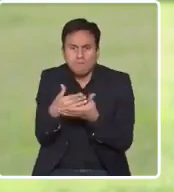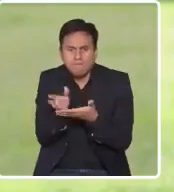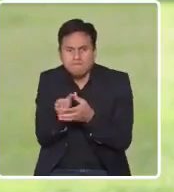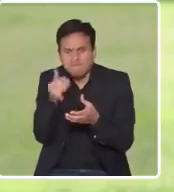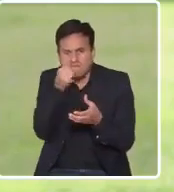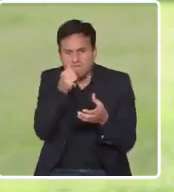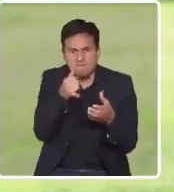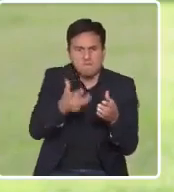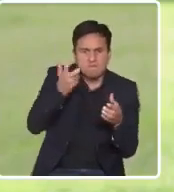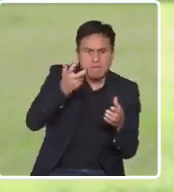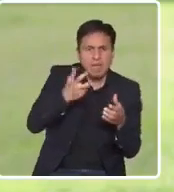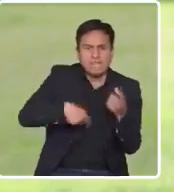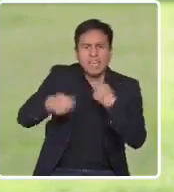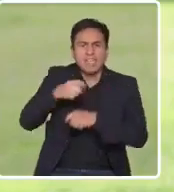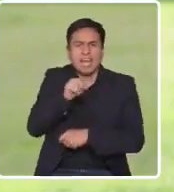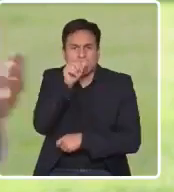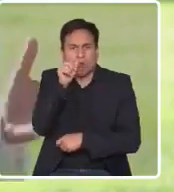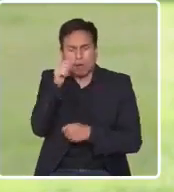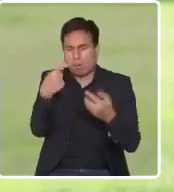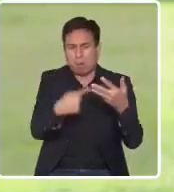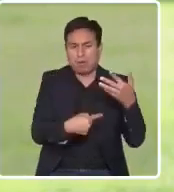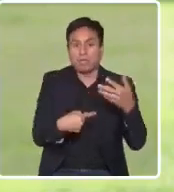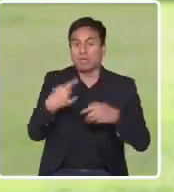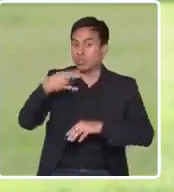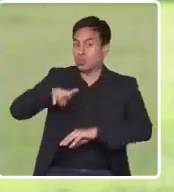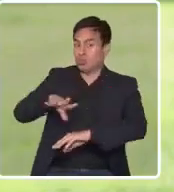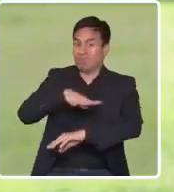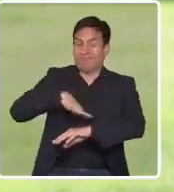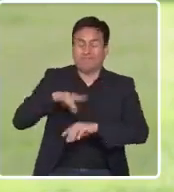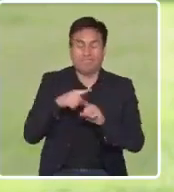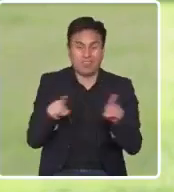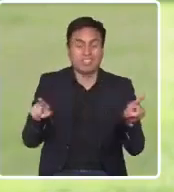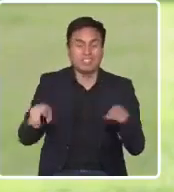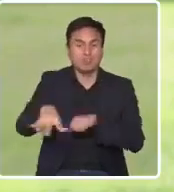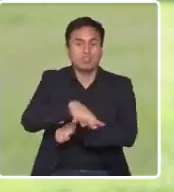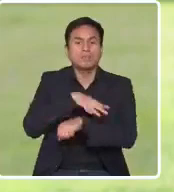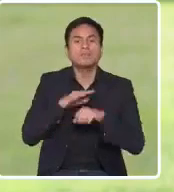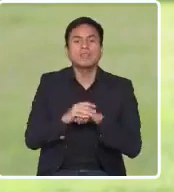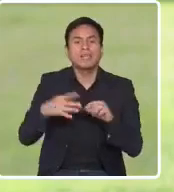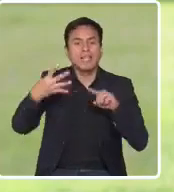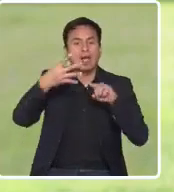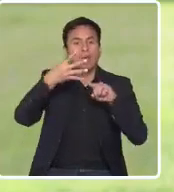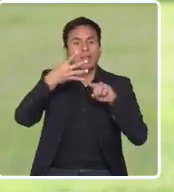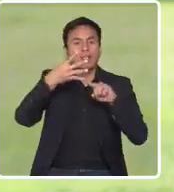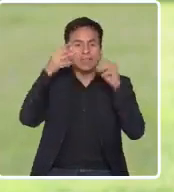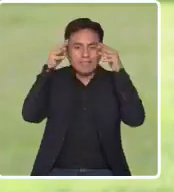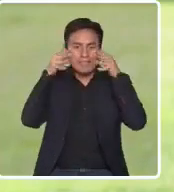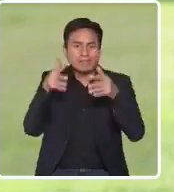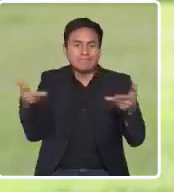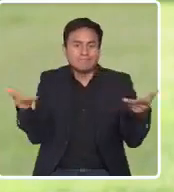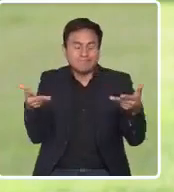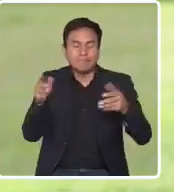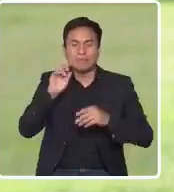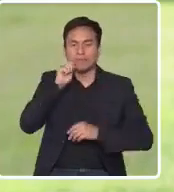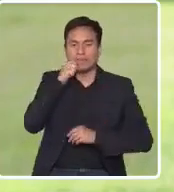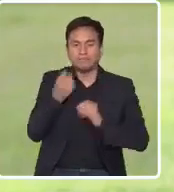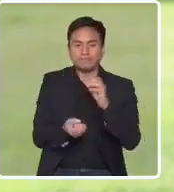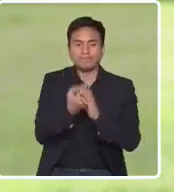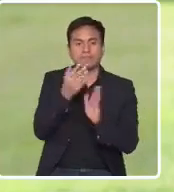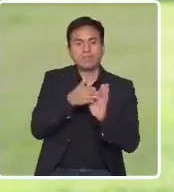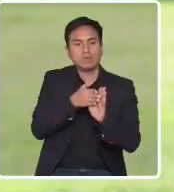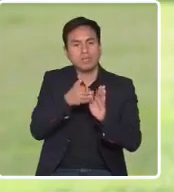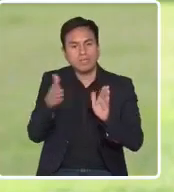operan y venta de drogas, en fin. Y en el sur ni hablar, ¿no? Otra situación. La cuarta línea se refiere a tener una nueva